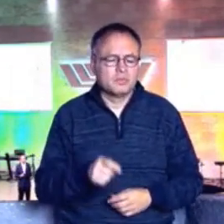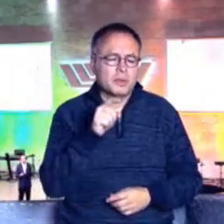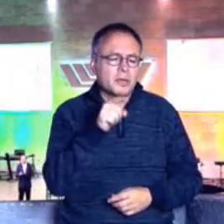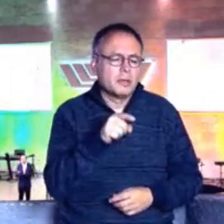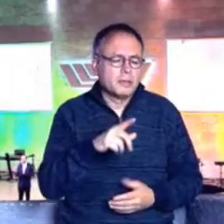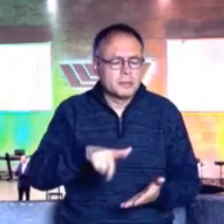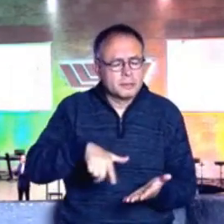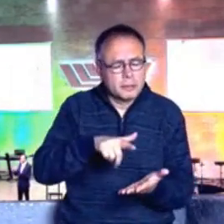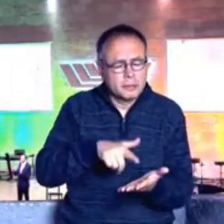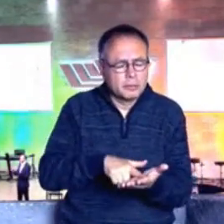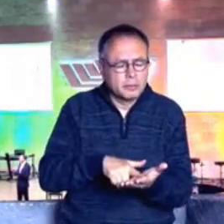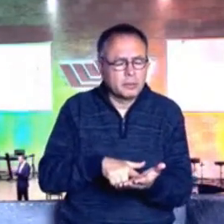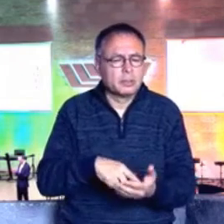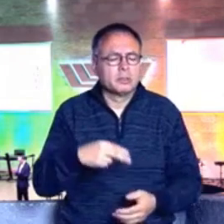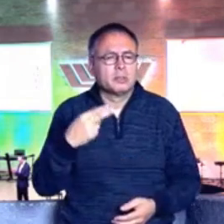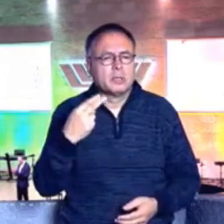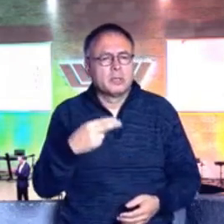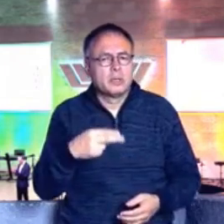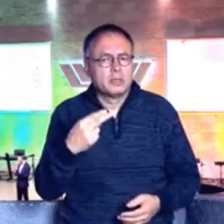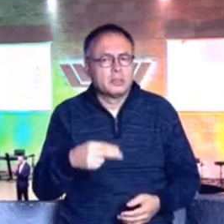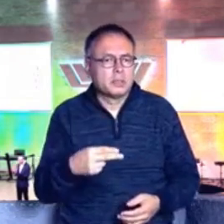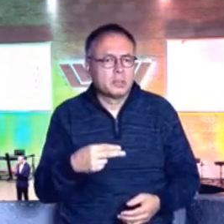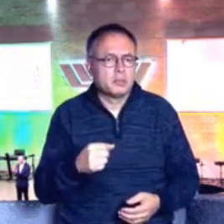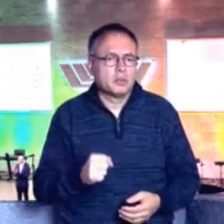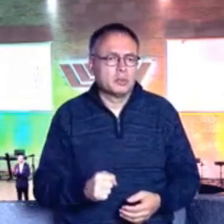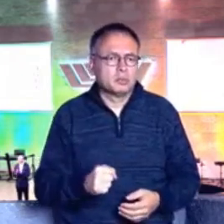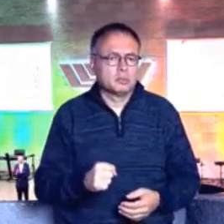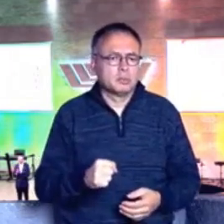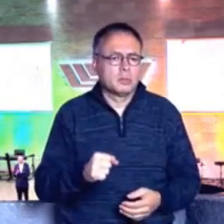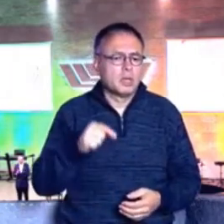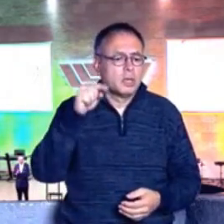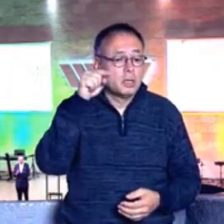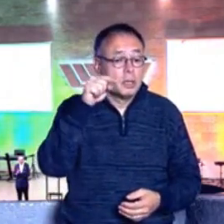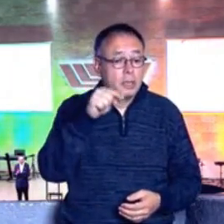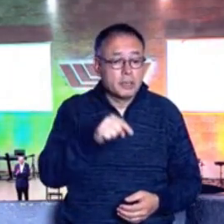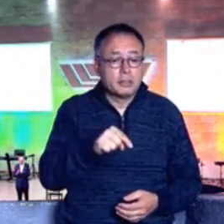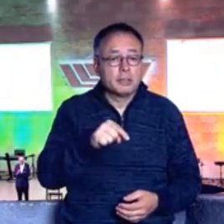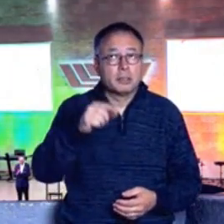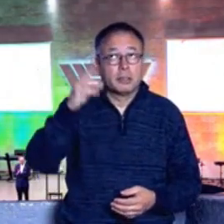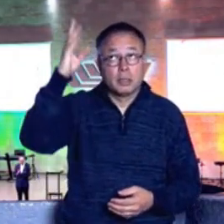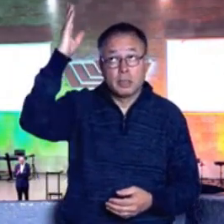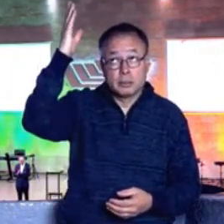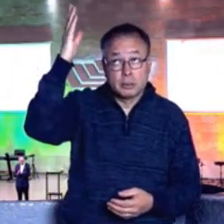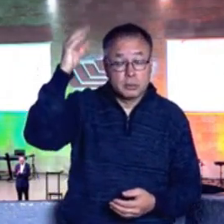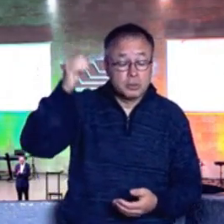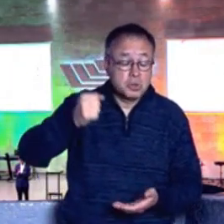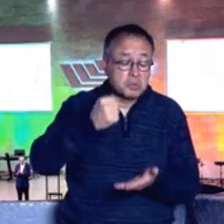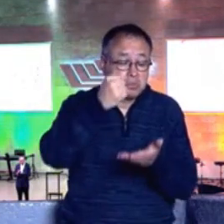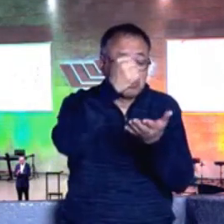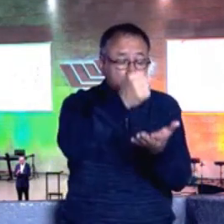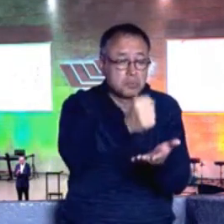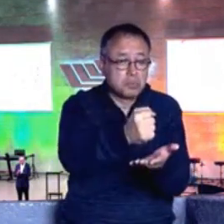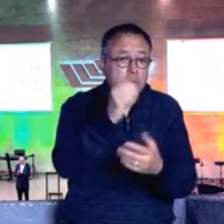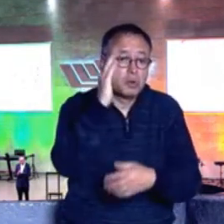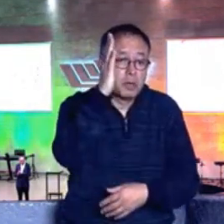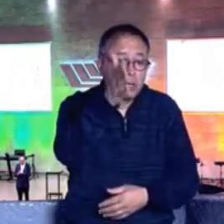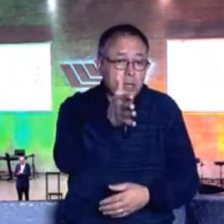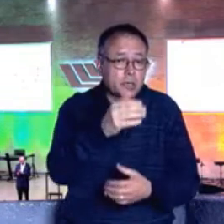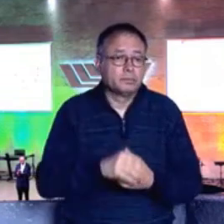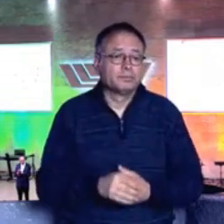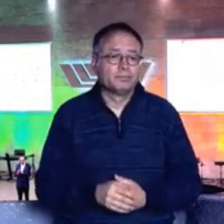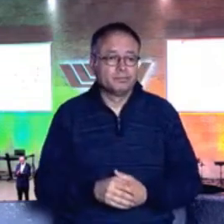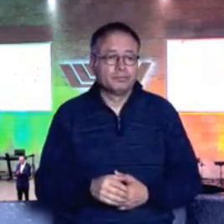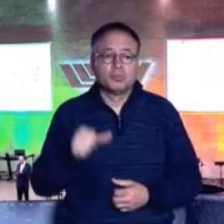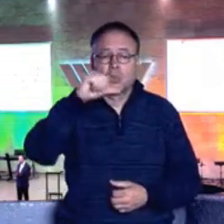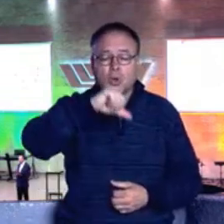cómo le puso por nombre señor proveerá por eso es que aún hoy se dice